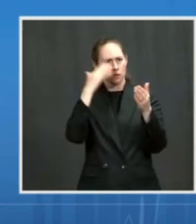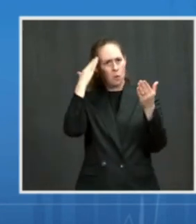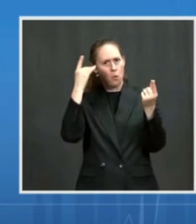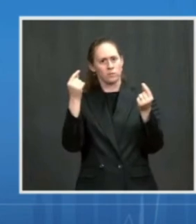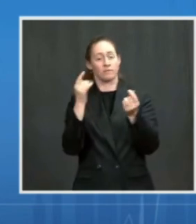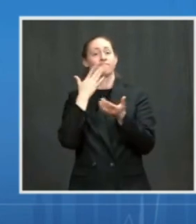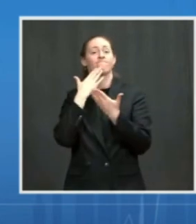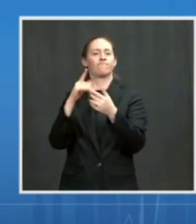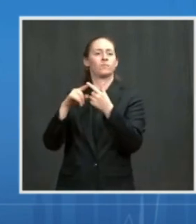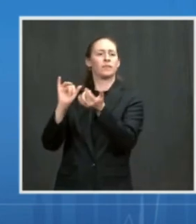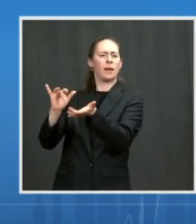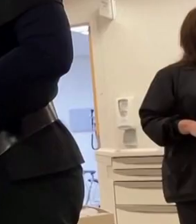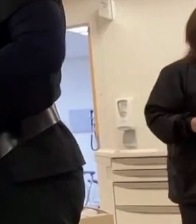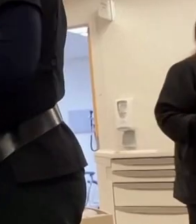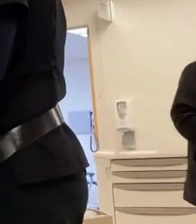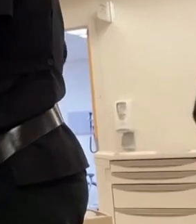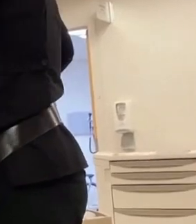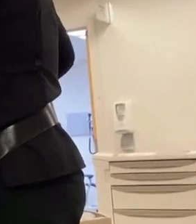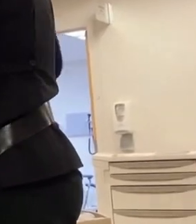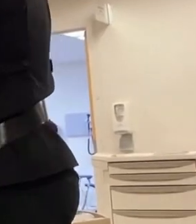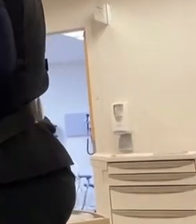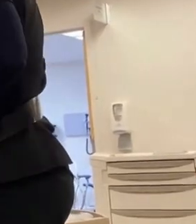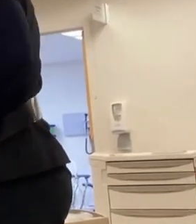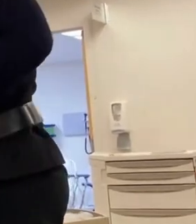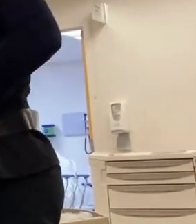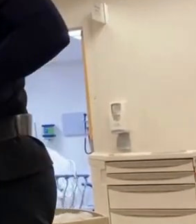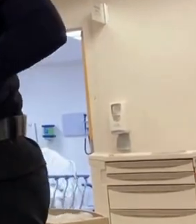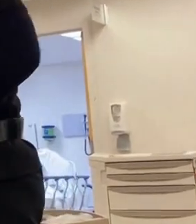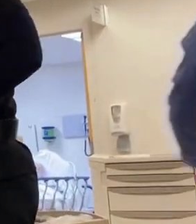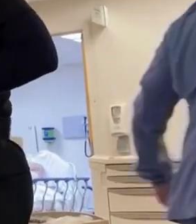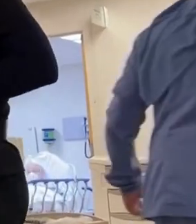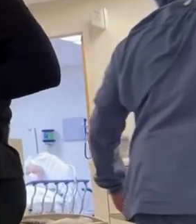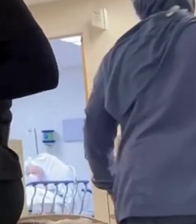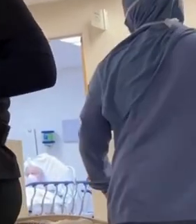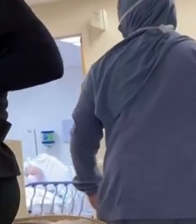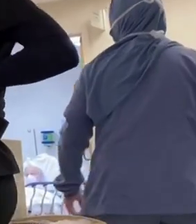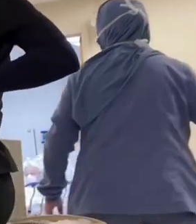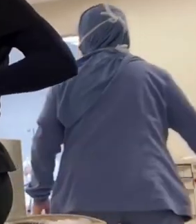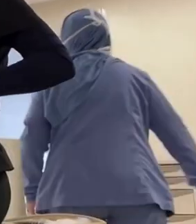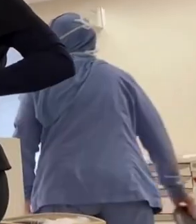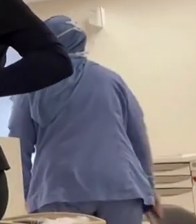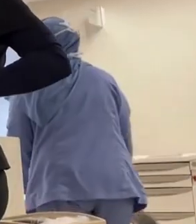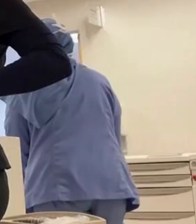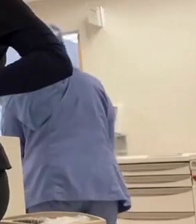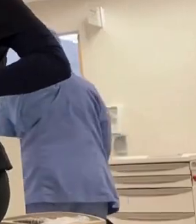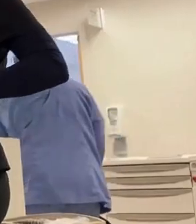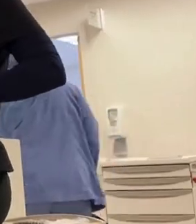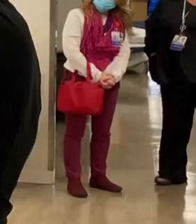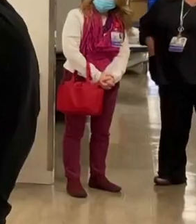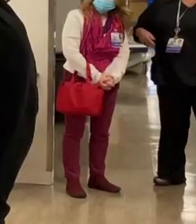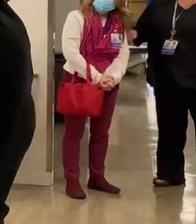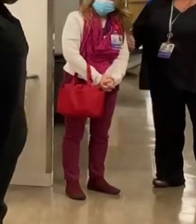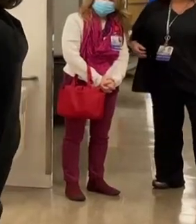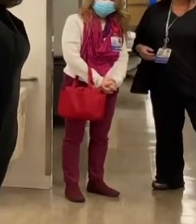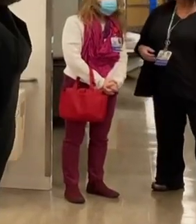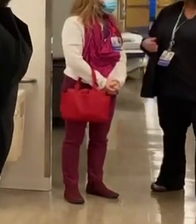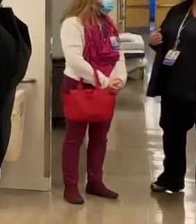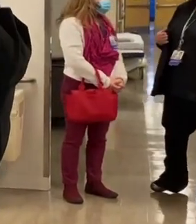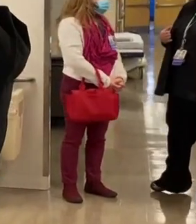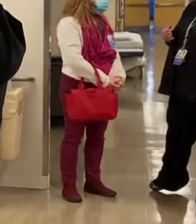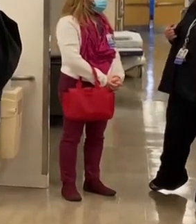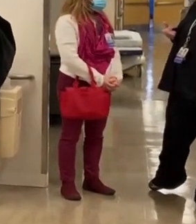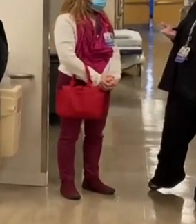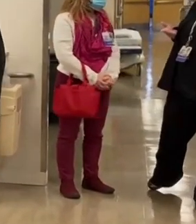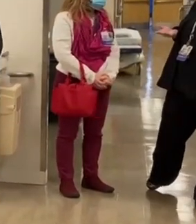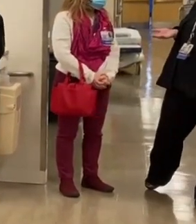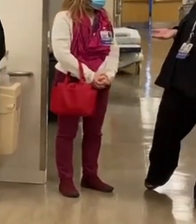de la vacuna especialmente frente a amenazas de nuevas variantes y la expansión de la delta agregó que los refuerzos que se van a colocar